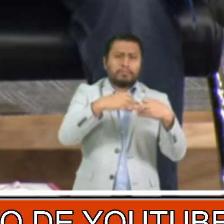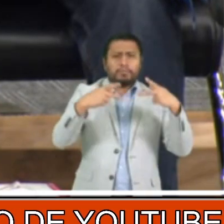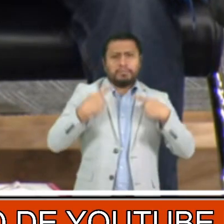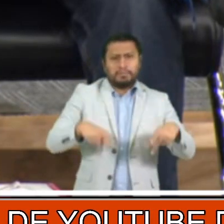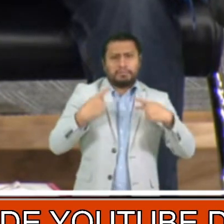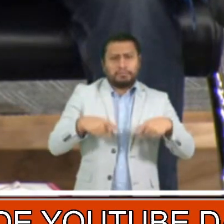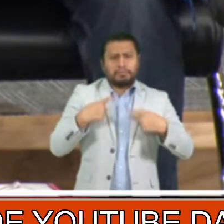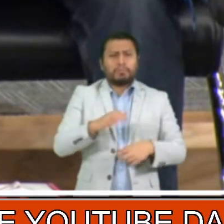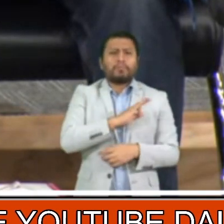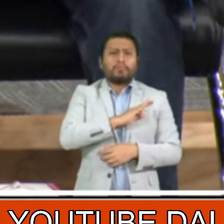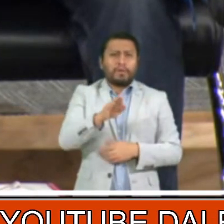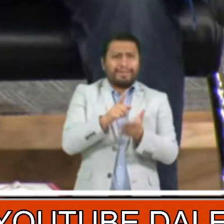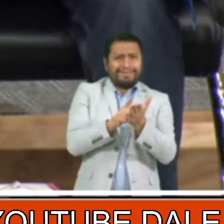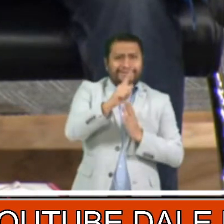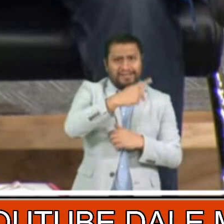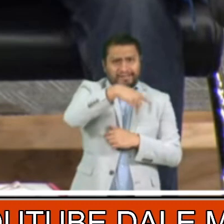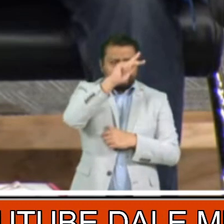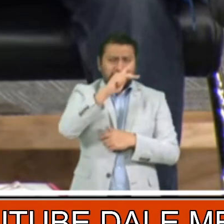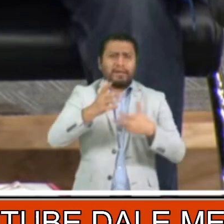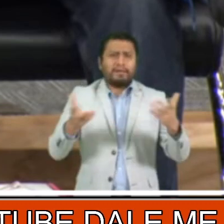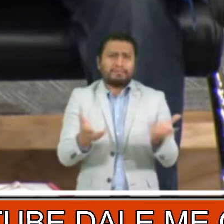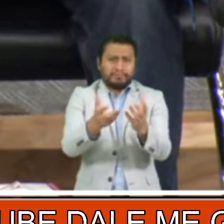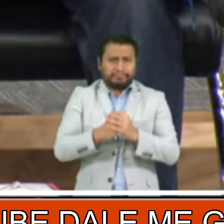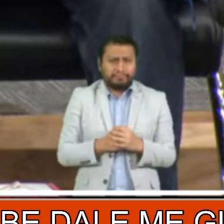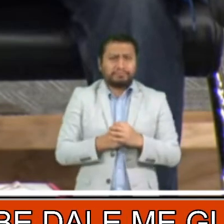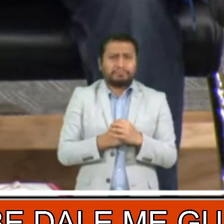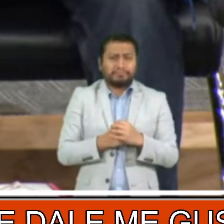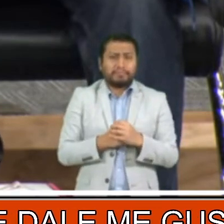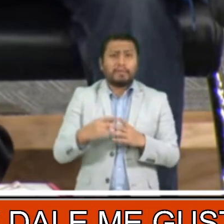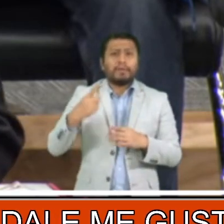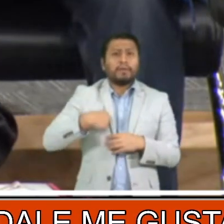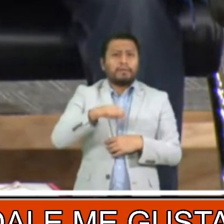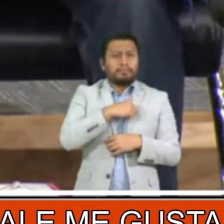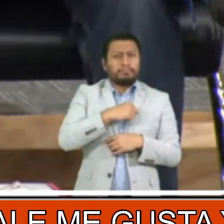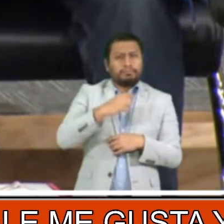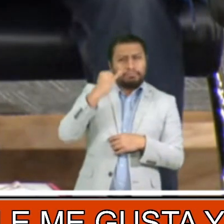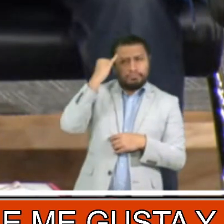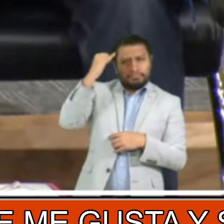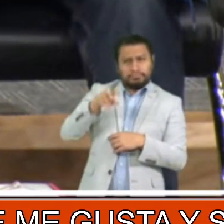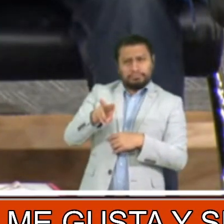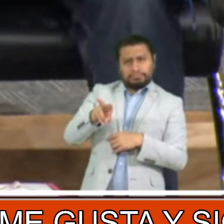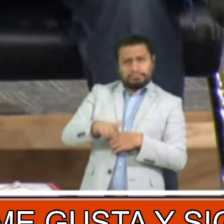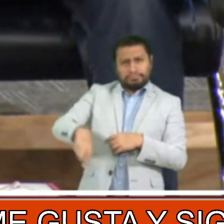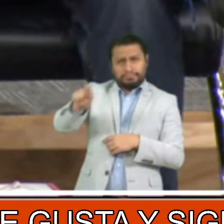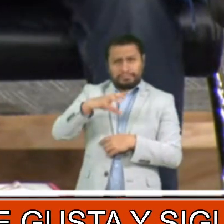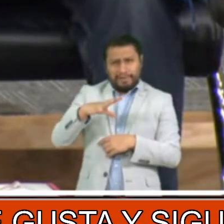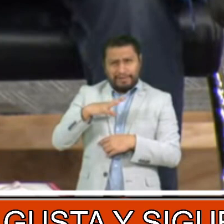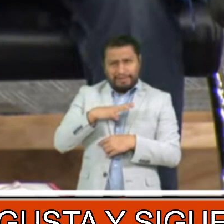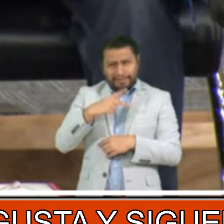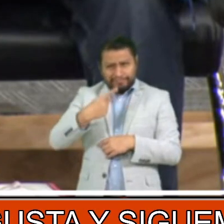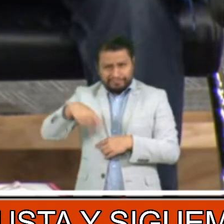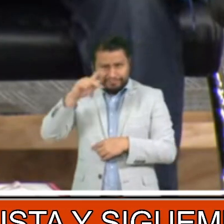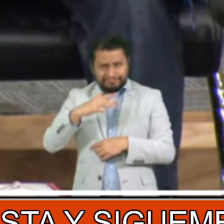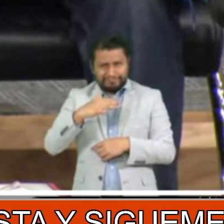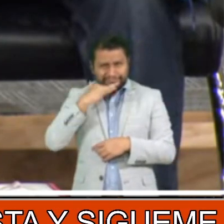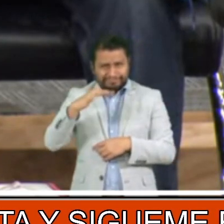les otorga. No acompañaremos y rechazamos tajantemente las posturas mezquinas y miserables